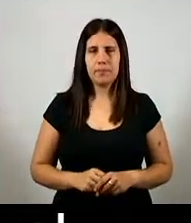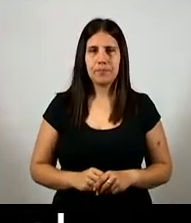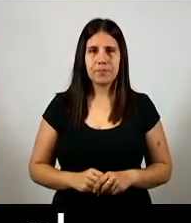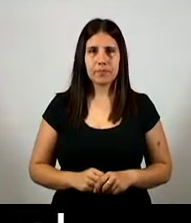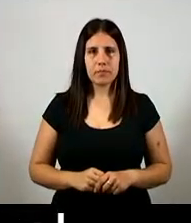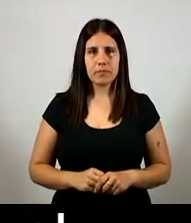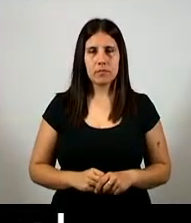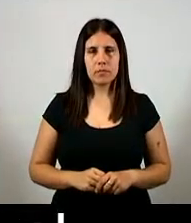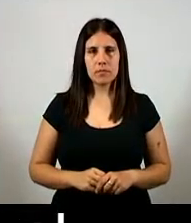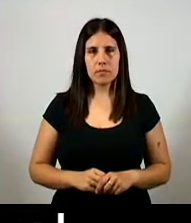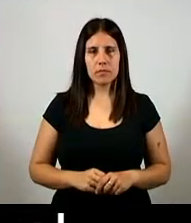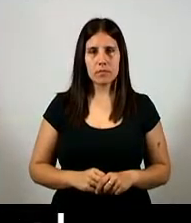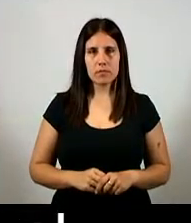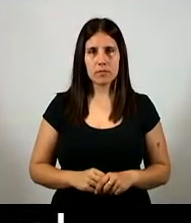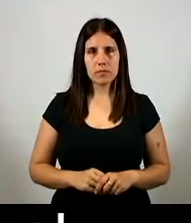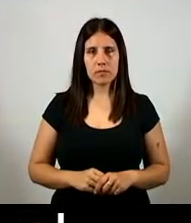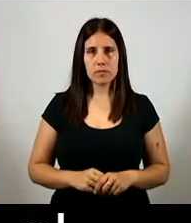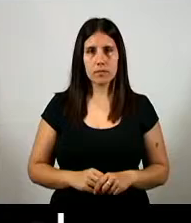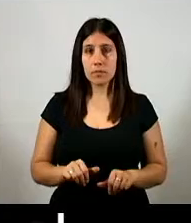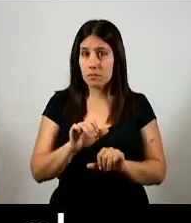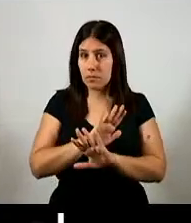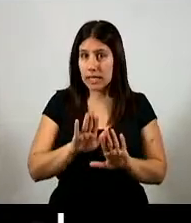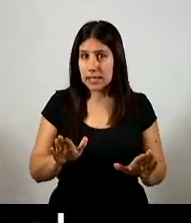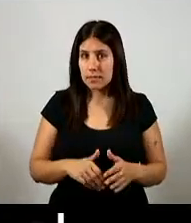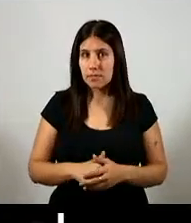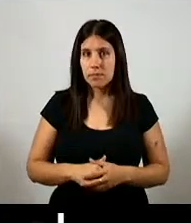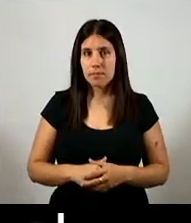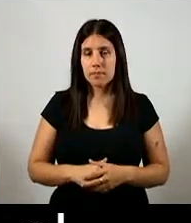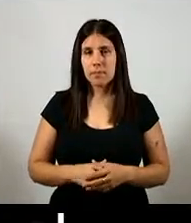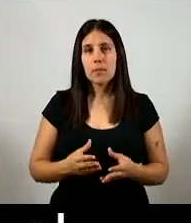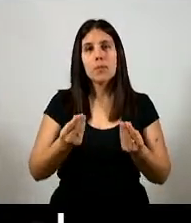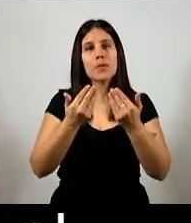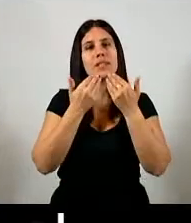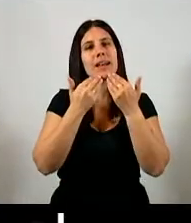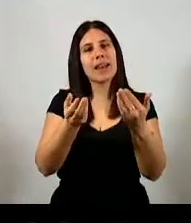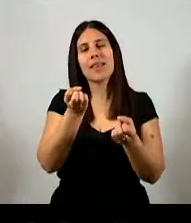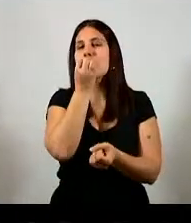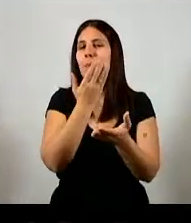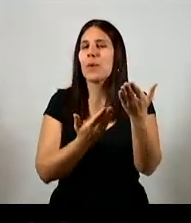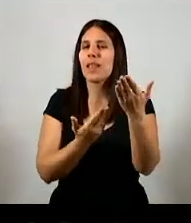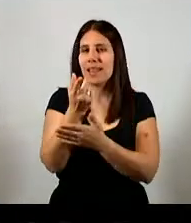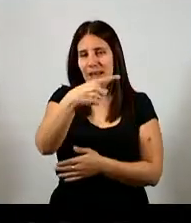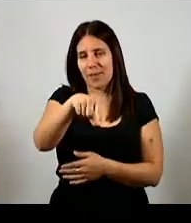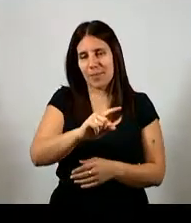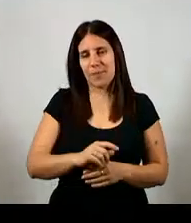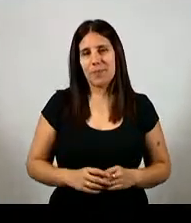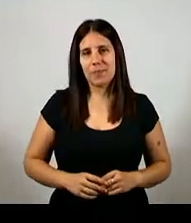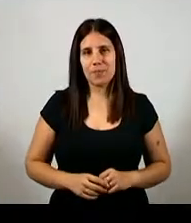¿Nada más? Muchas gracias, que tengan muy buen día.